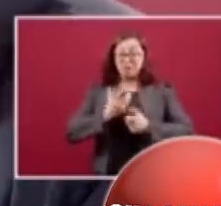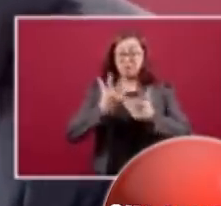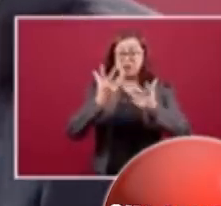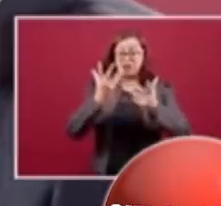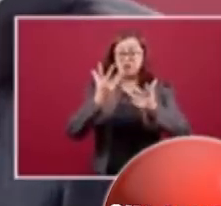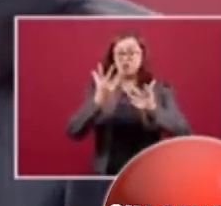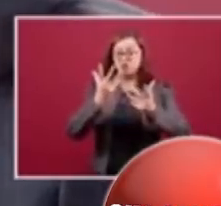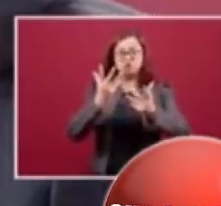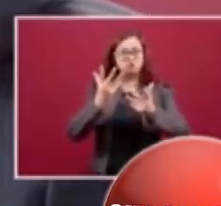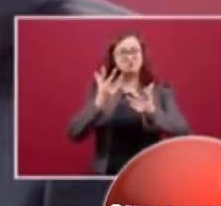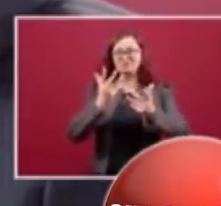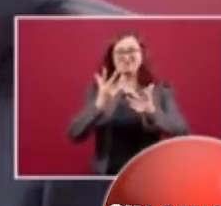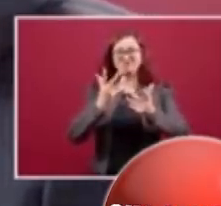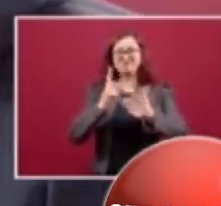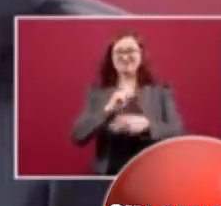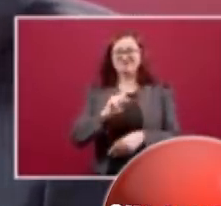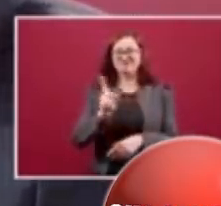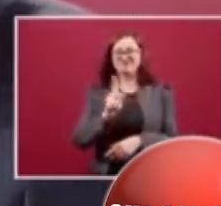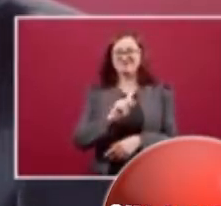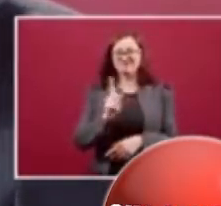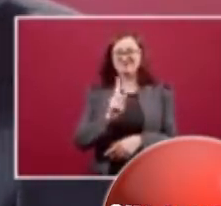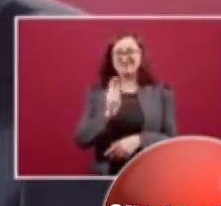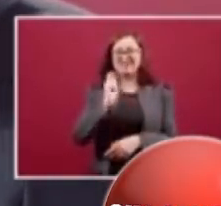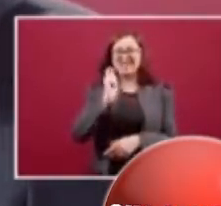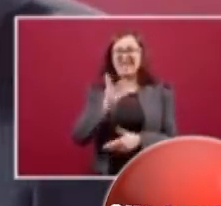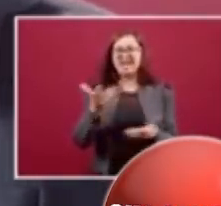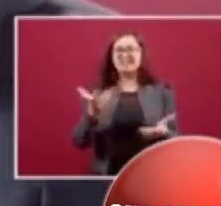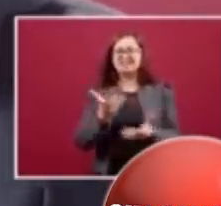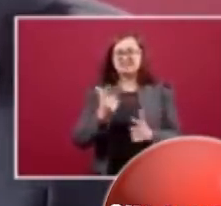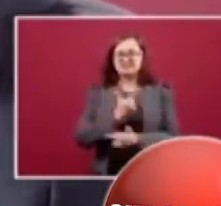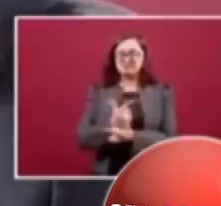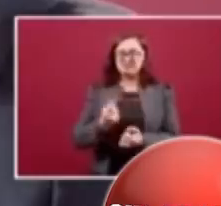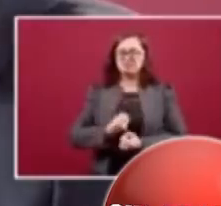negocian con la libertad de expresión.